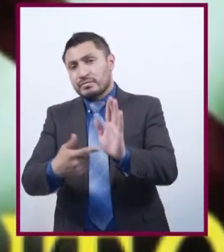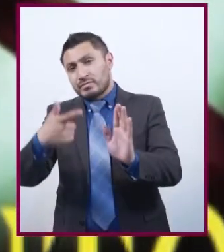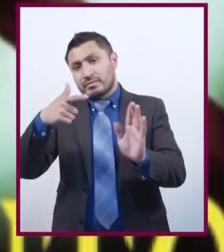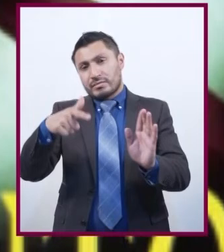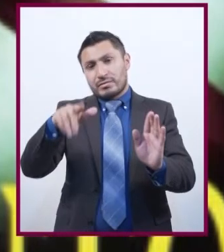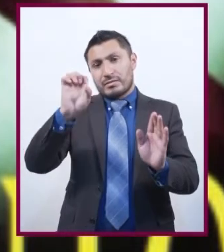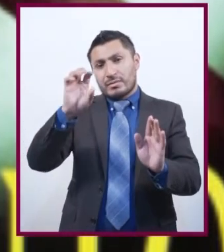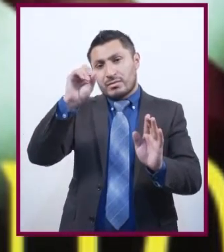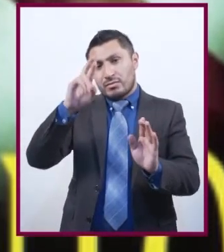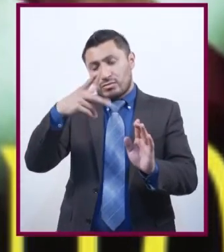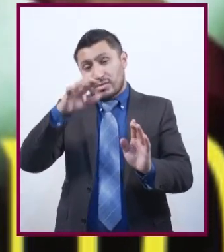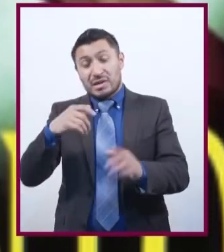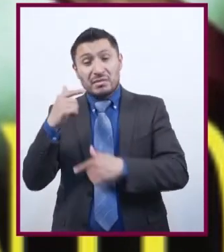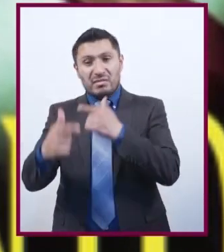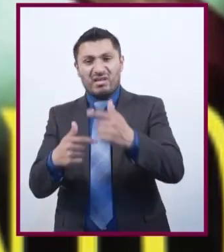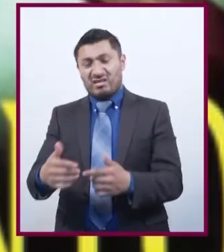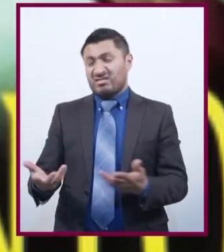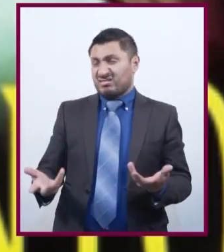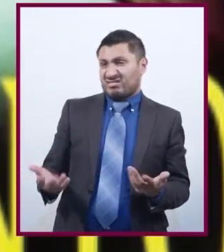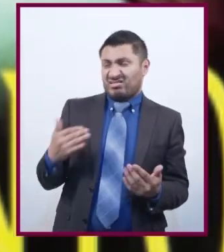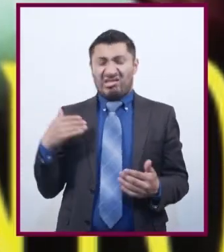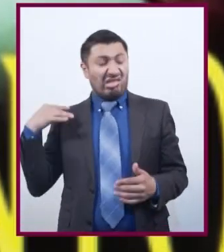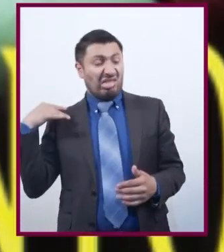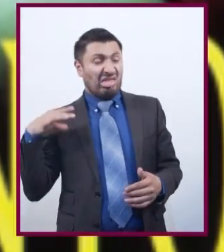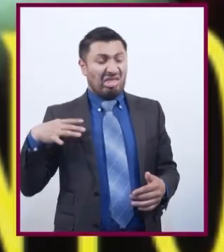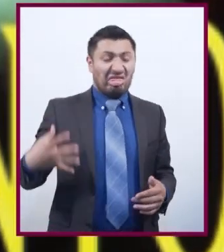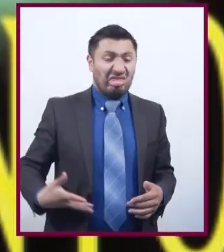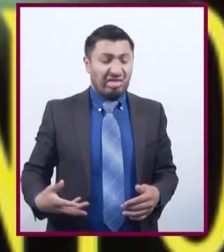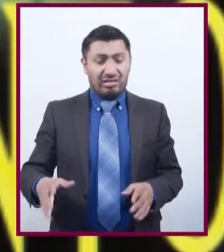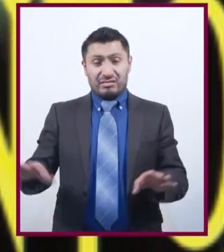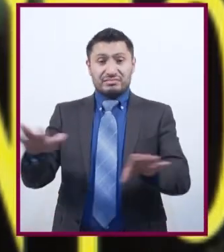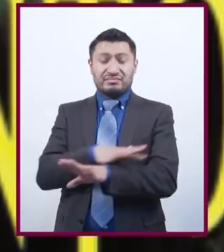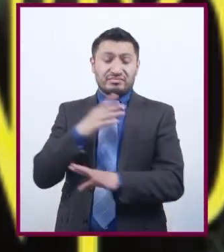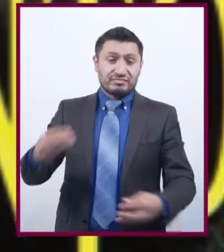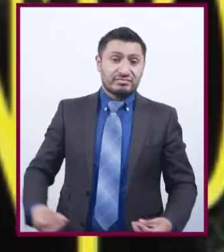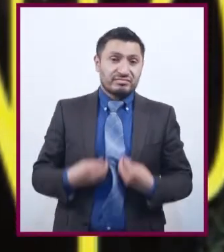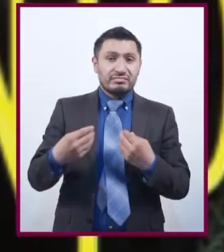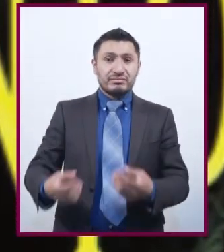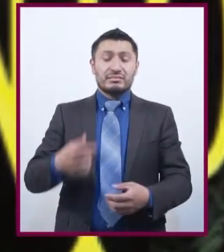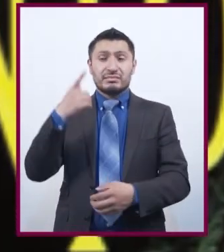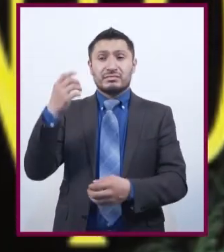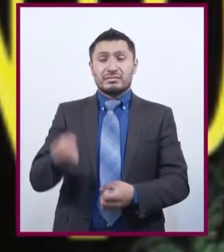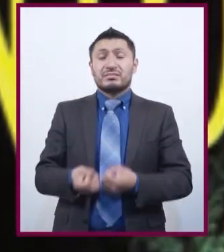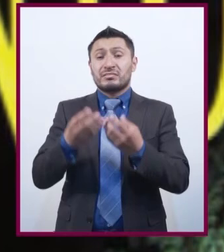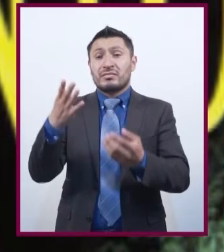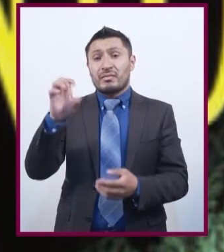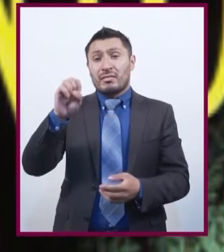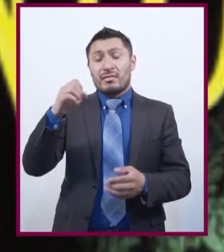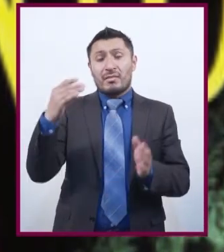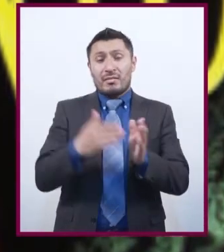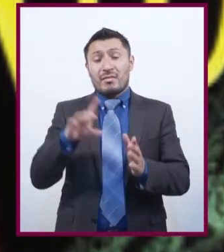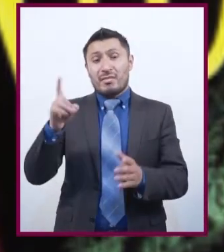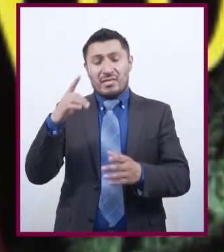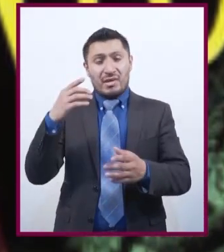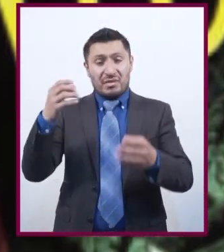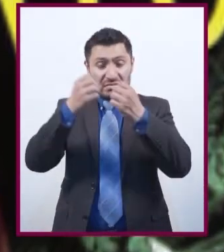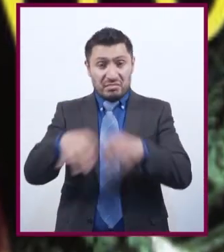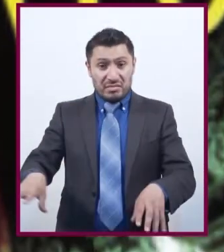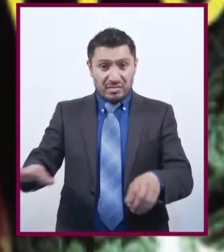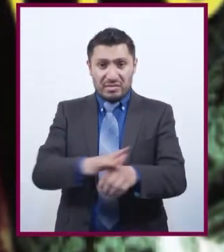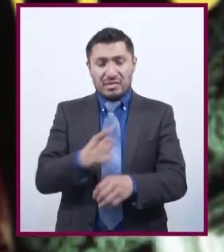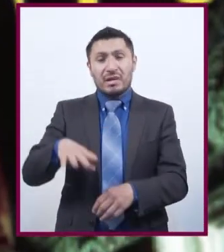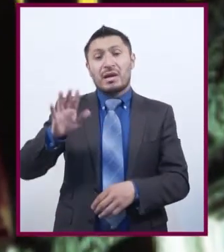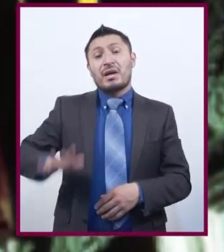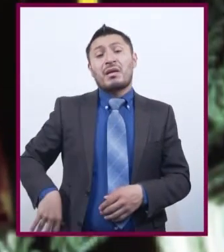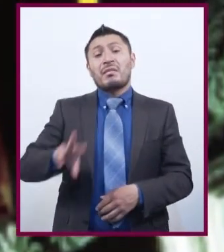mandamiento mostró como George un heredero arrogante se enfrentó a un cambio drástico en su vida tras perder su ingreso anual de 60